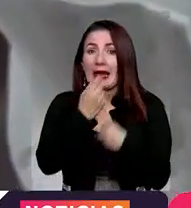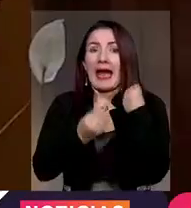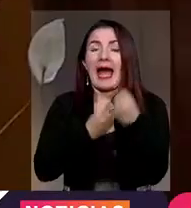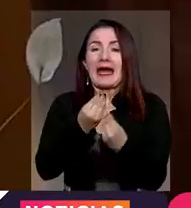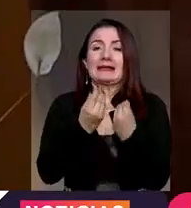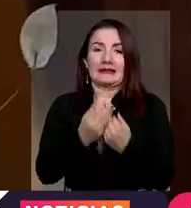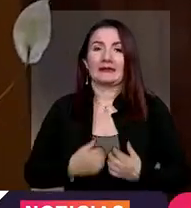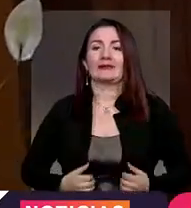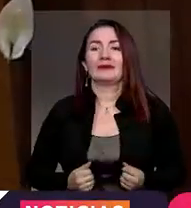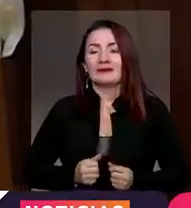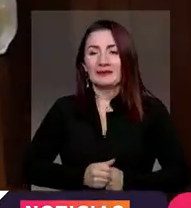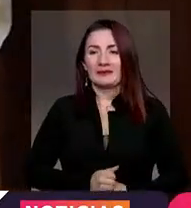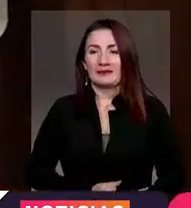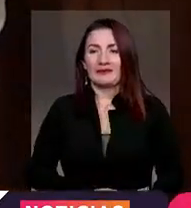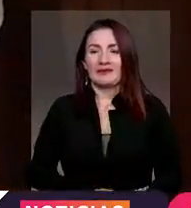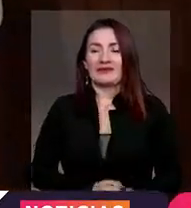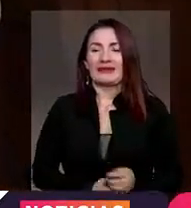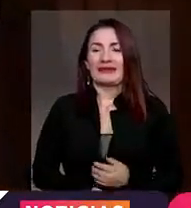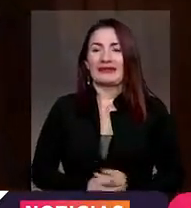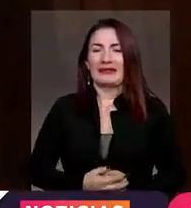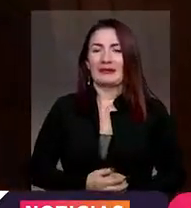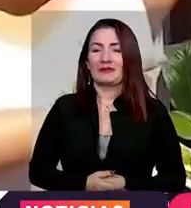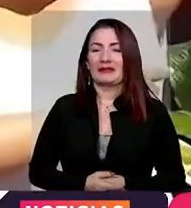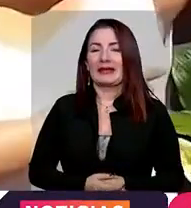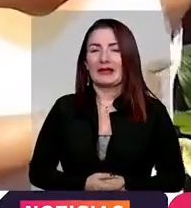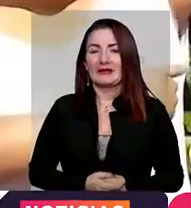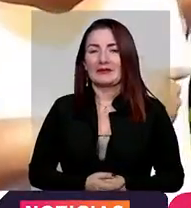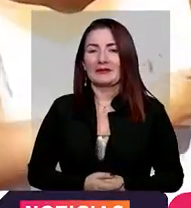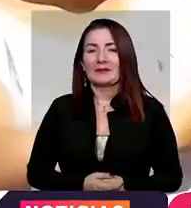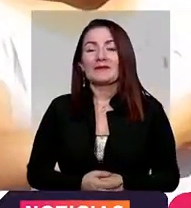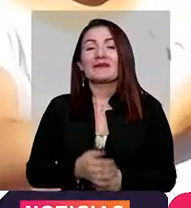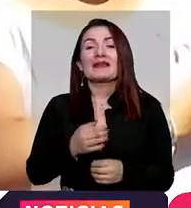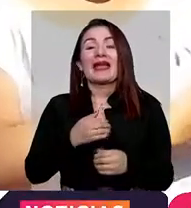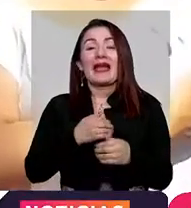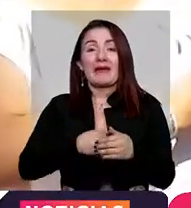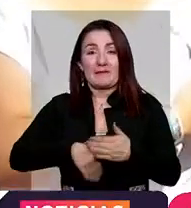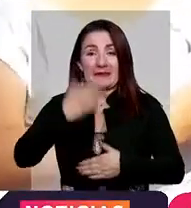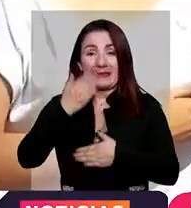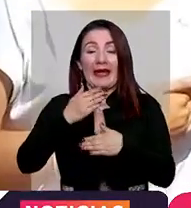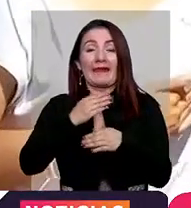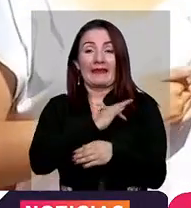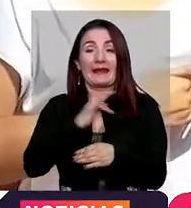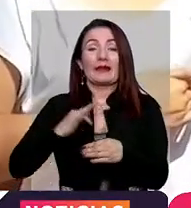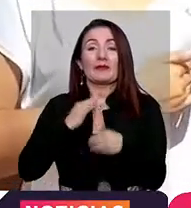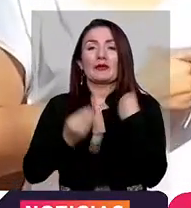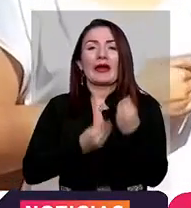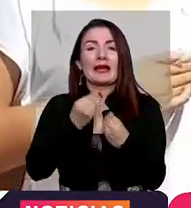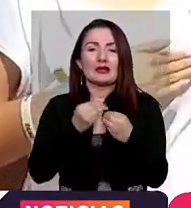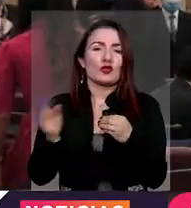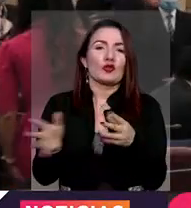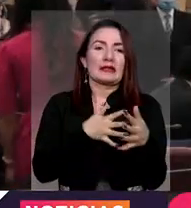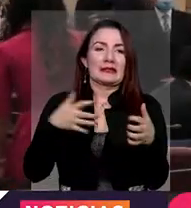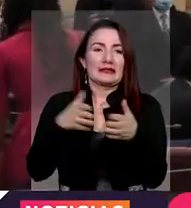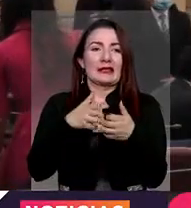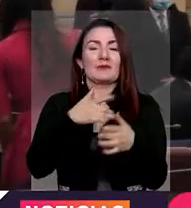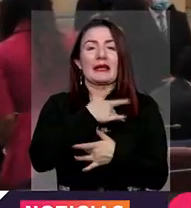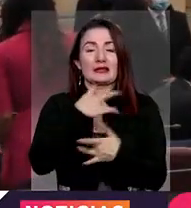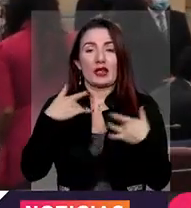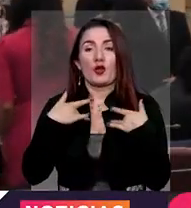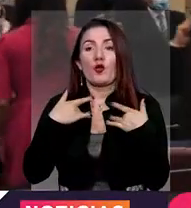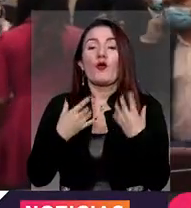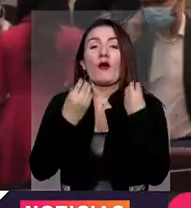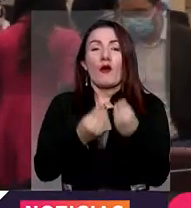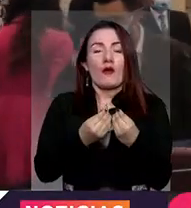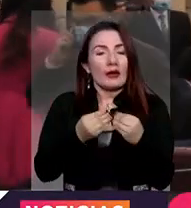mínimo entre el diagnóstico y el inicio del tratamiento para ser atendida por el sistema de salud sólo